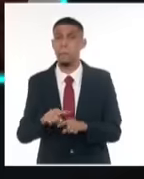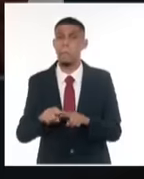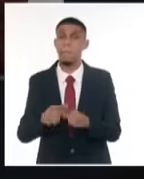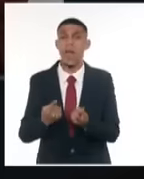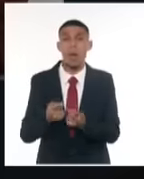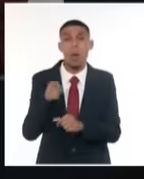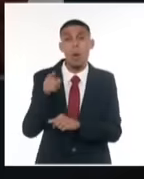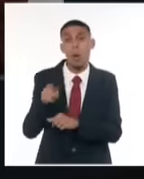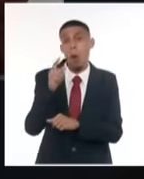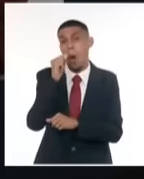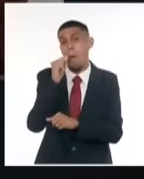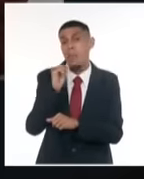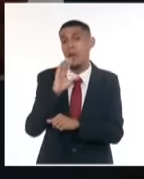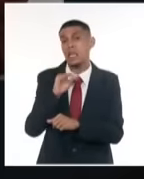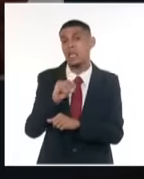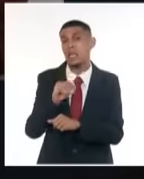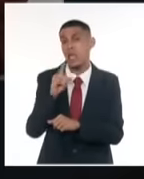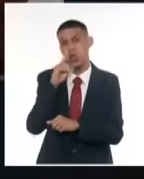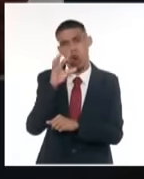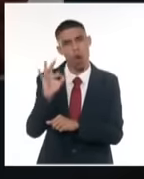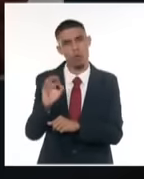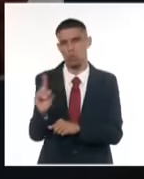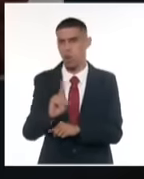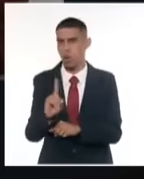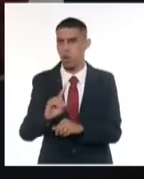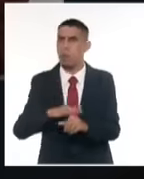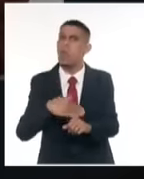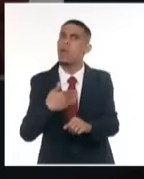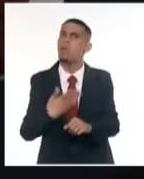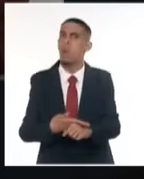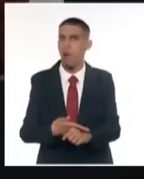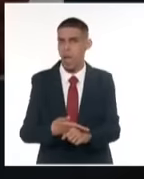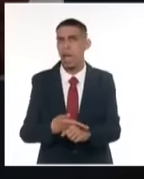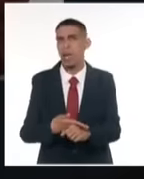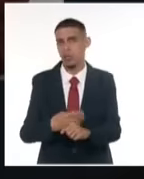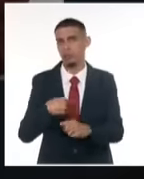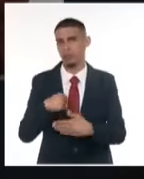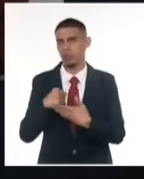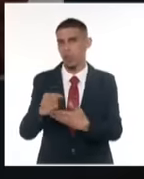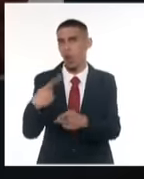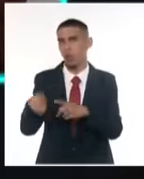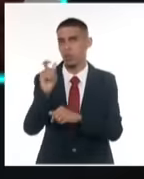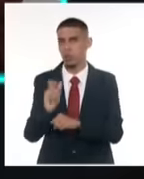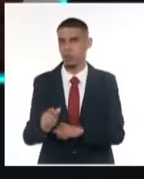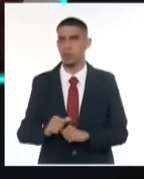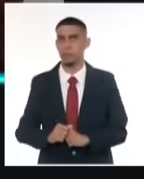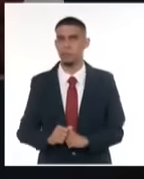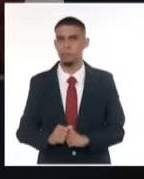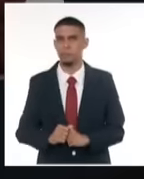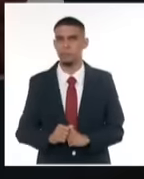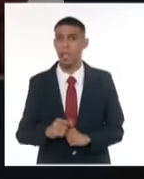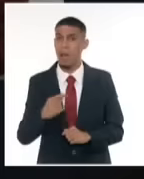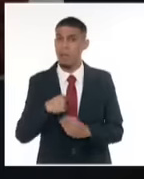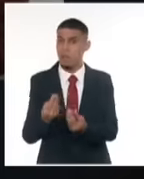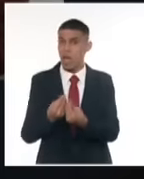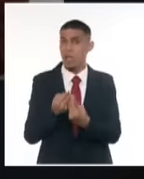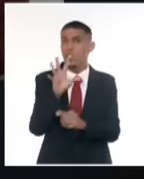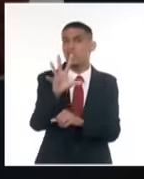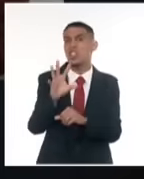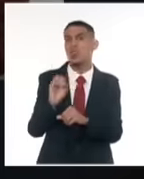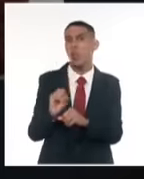más adelante, que lo que tiene para mí ahora es clandestinidad. Y me ofrece, por ejemplo, $50 por poner